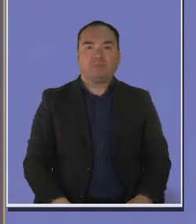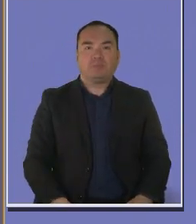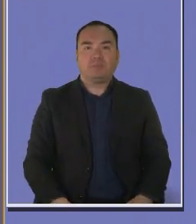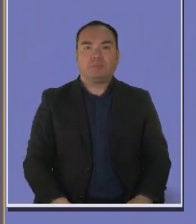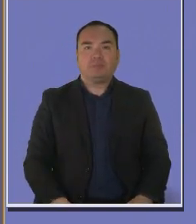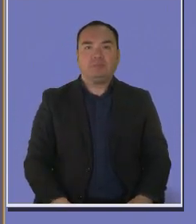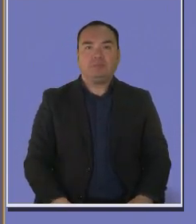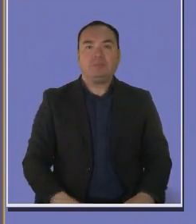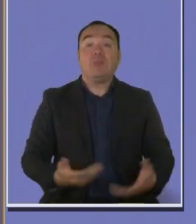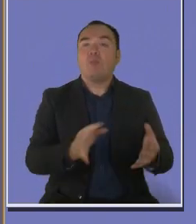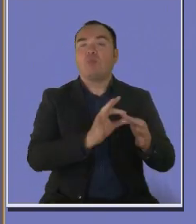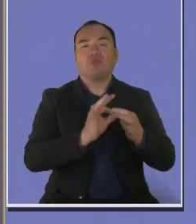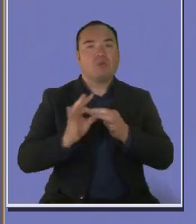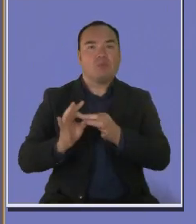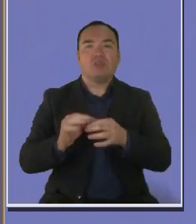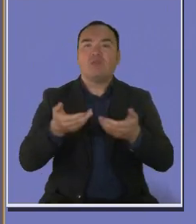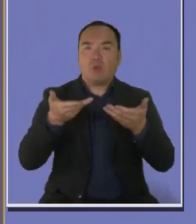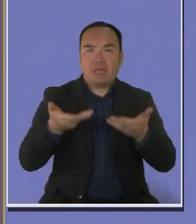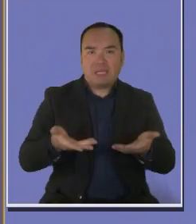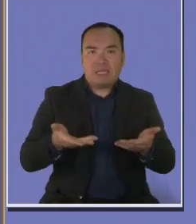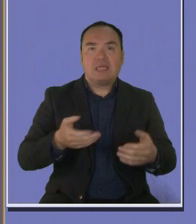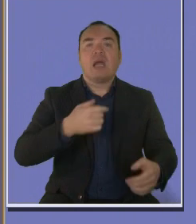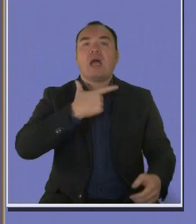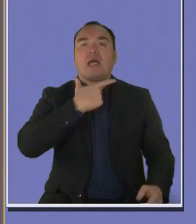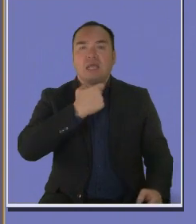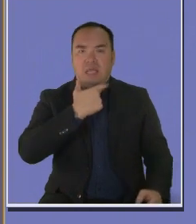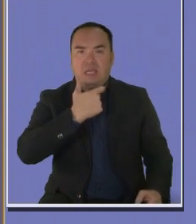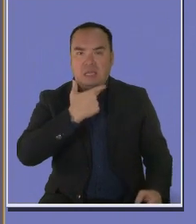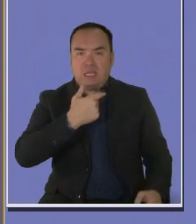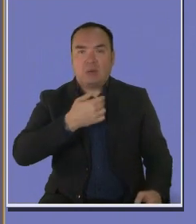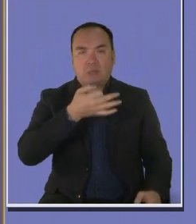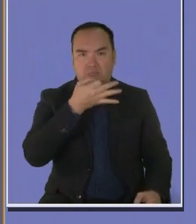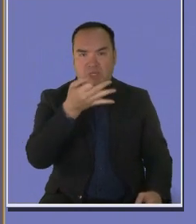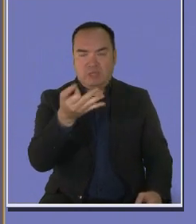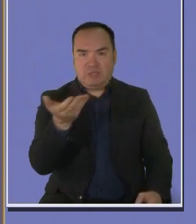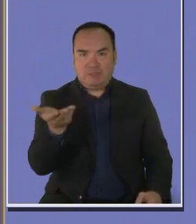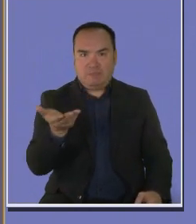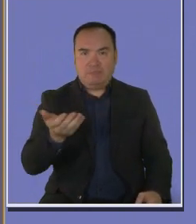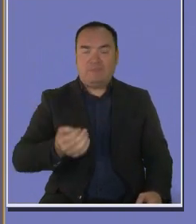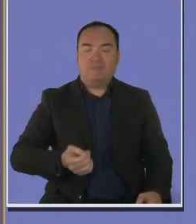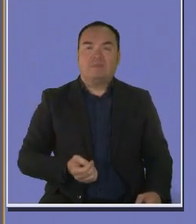Por tanto, aquí me gustaría hacer mención